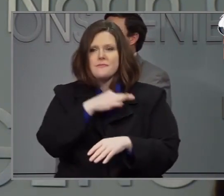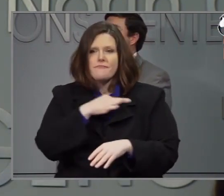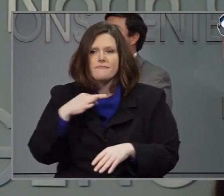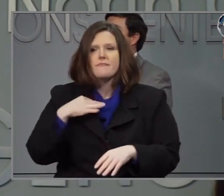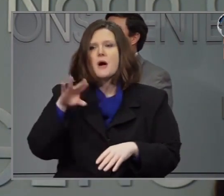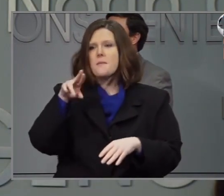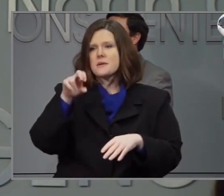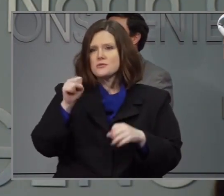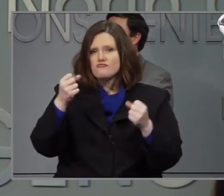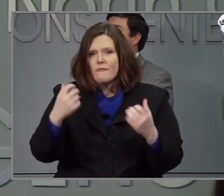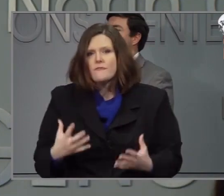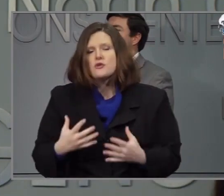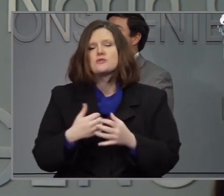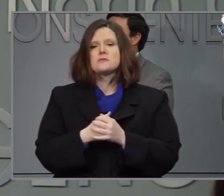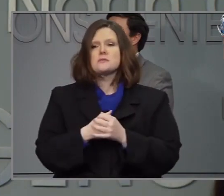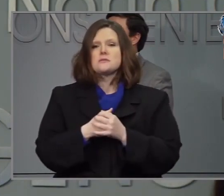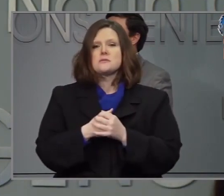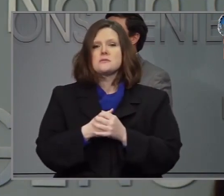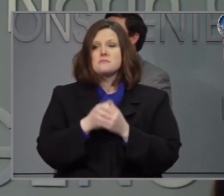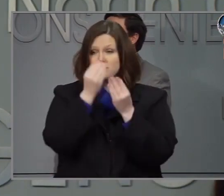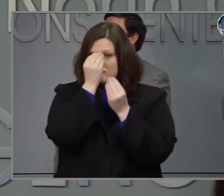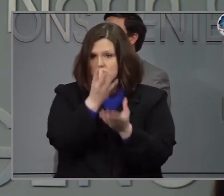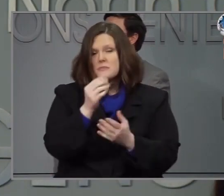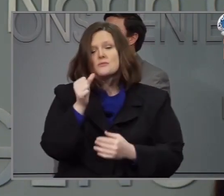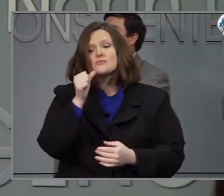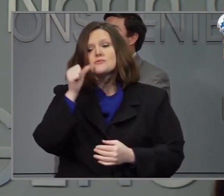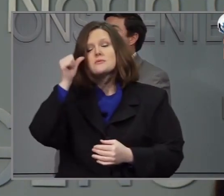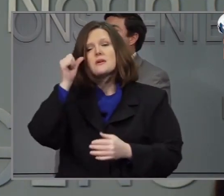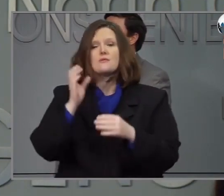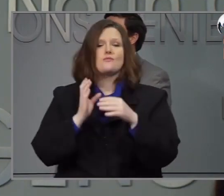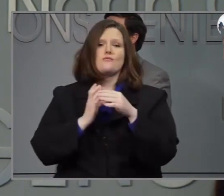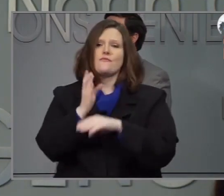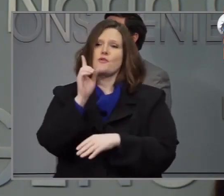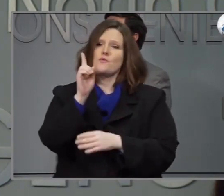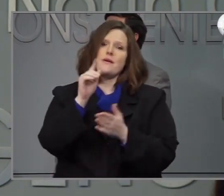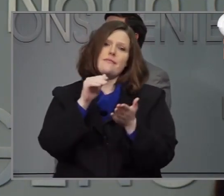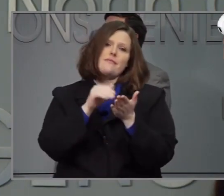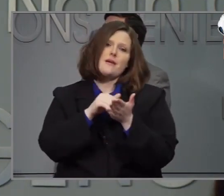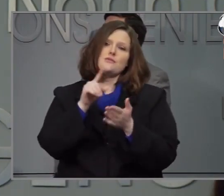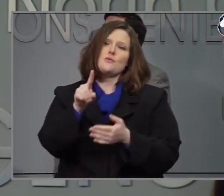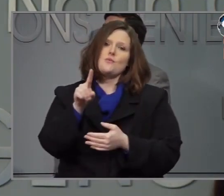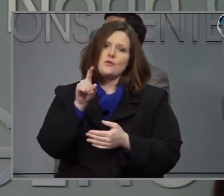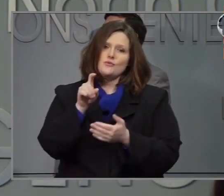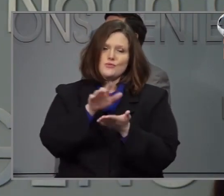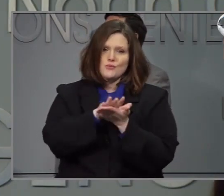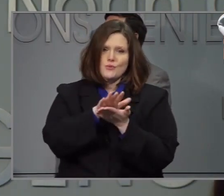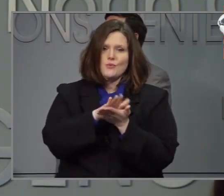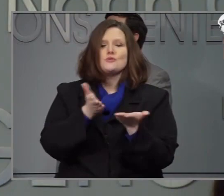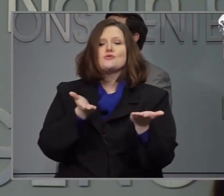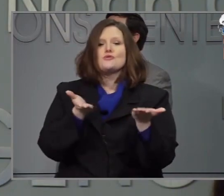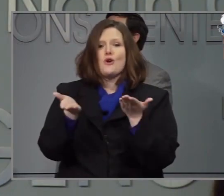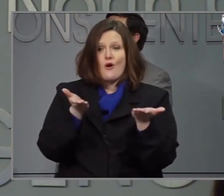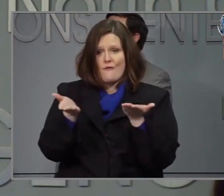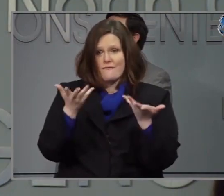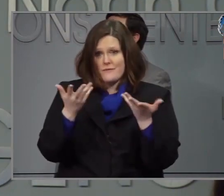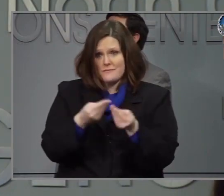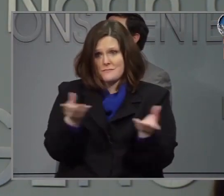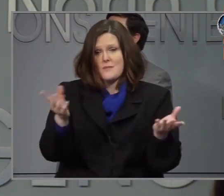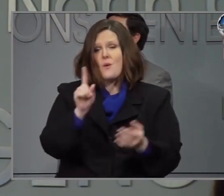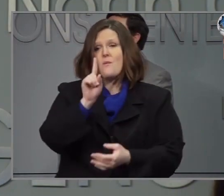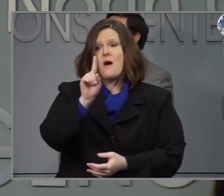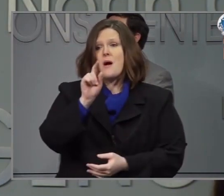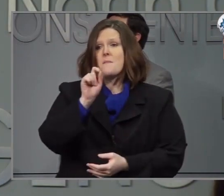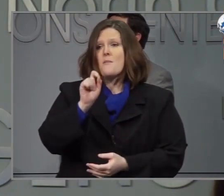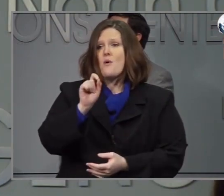y a los conductores de autobuses hasta el día de ayer más de 1100 escuelas que sirvieron más de